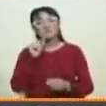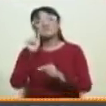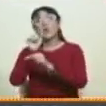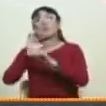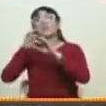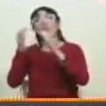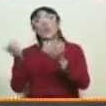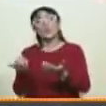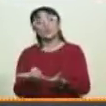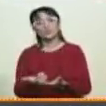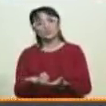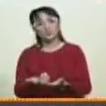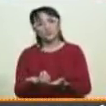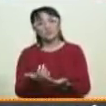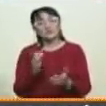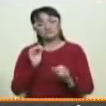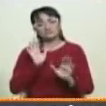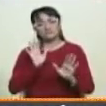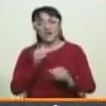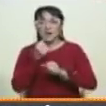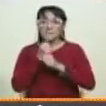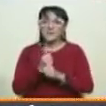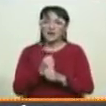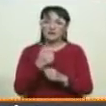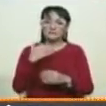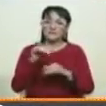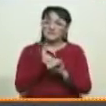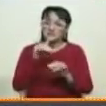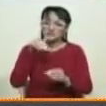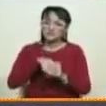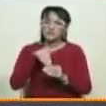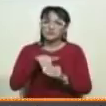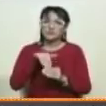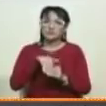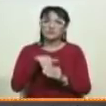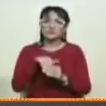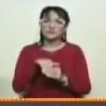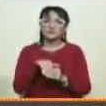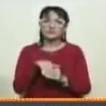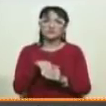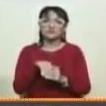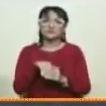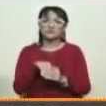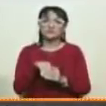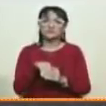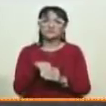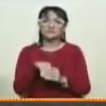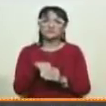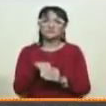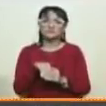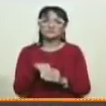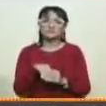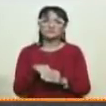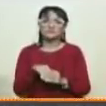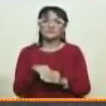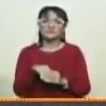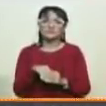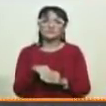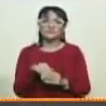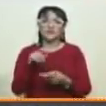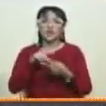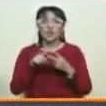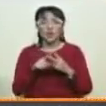esperar que se desarrolle todo lo que es la jornada electoral. Claro, tenemos, en fin, lo decisivo van a ser